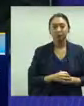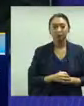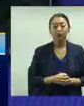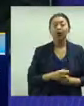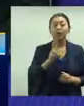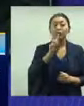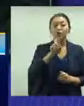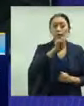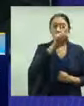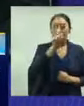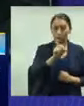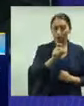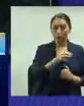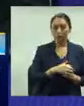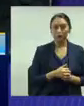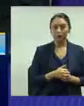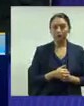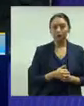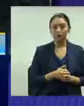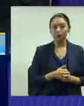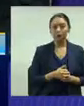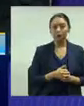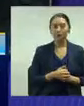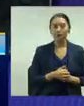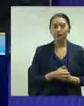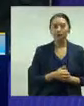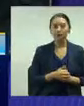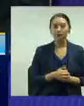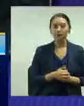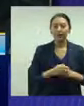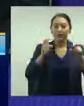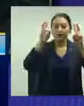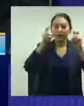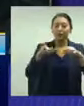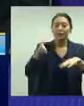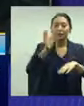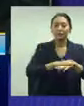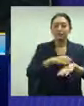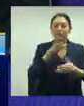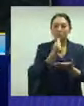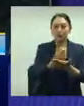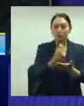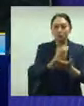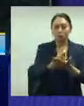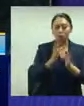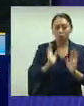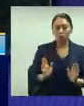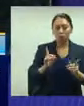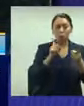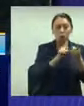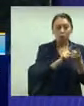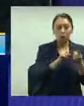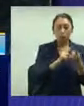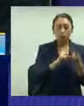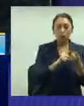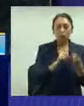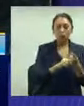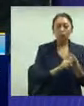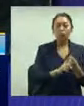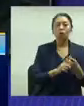Dos preguntas que creo que por el tema de la ampliación, creo que hay muchos temas. Uno era el tema